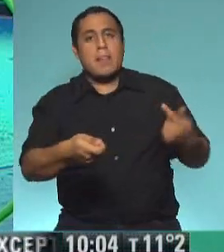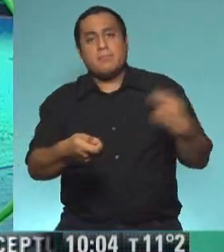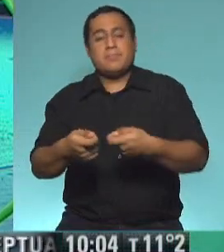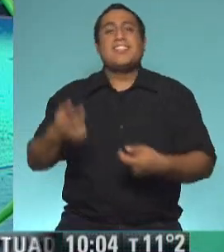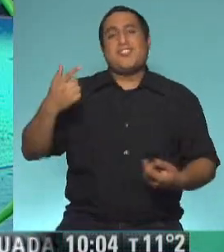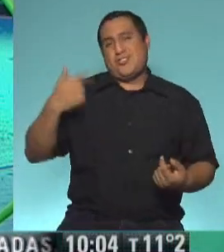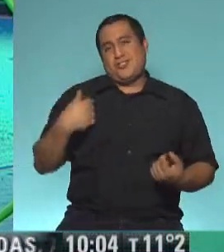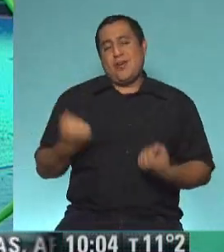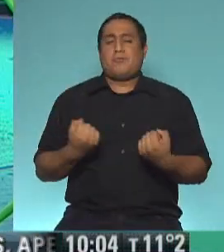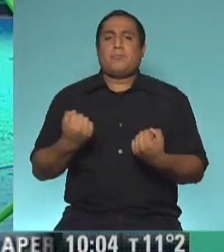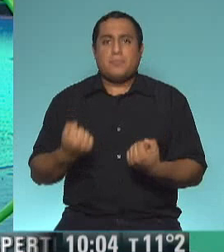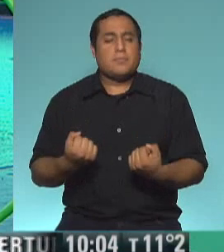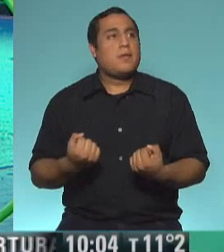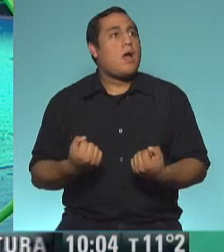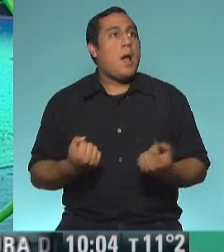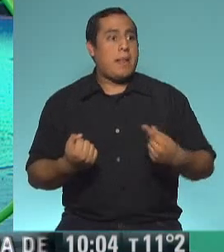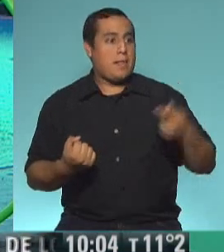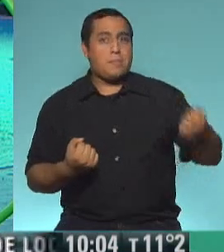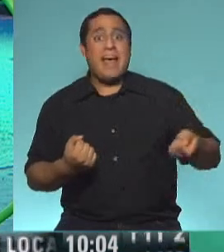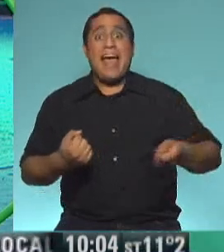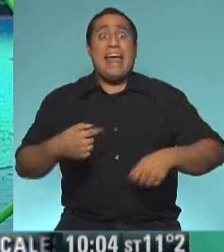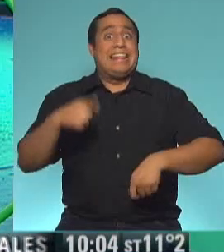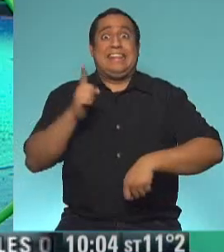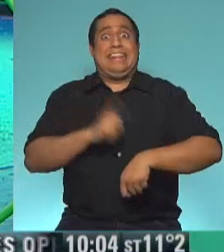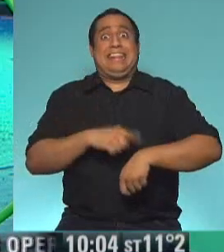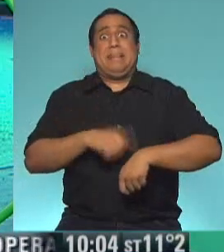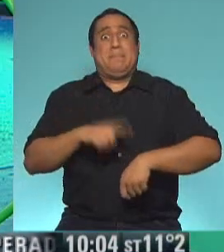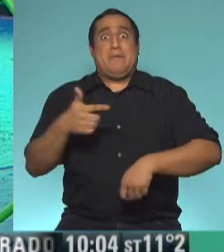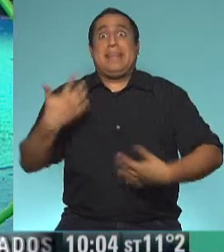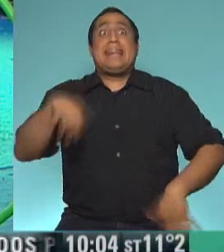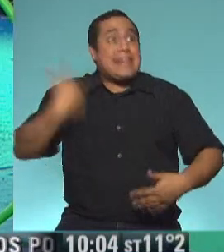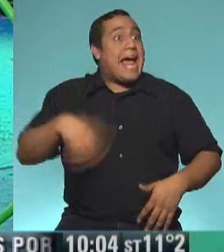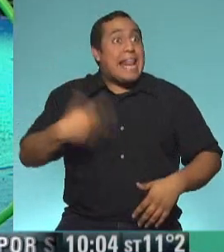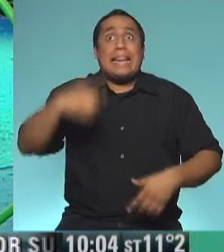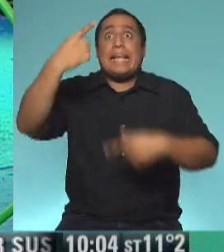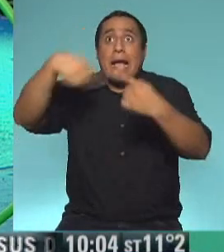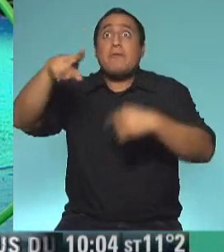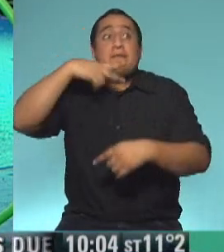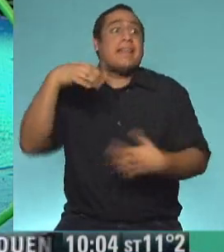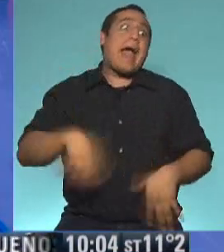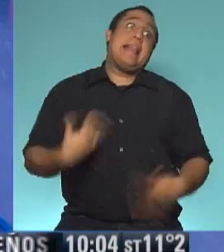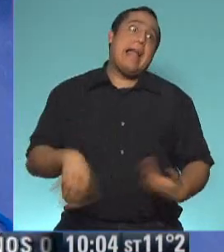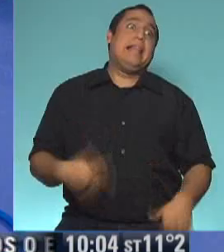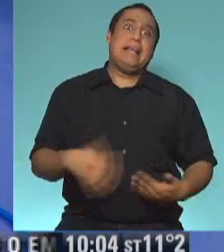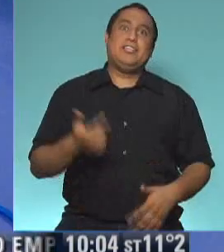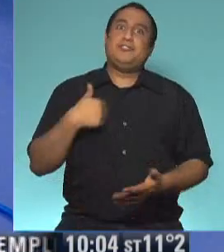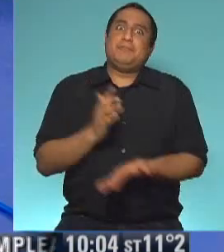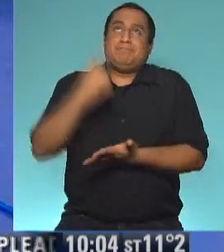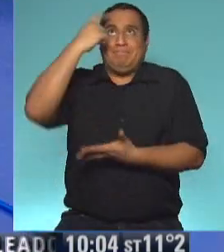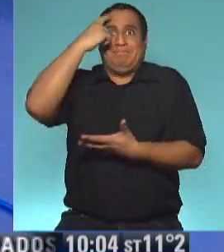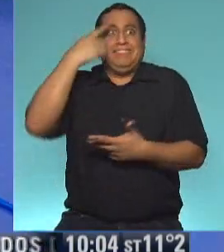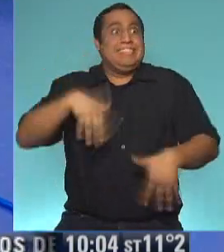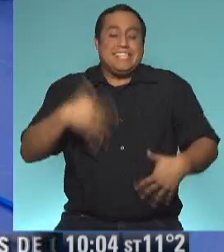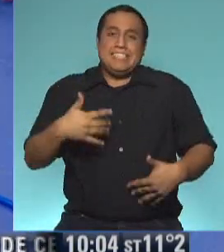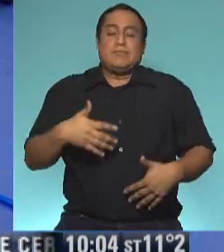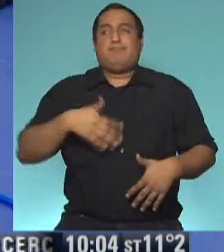les colaboro, pero hay algunos que no tienen el tiempo del semáforo. Estén en la mitad, digo, sí. Apúrate que se van los autos, apúrate. Que no te va a quedar plata. A veces se van los autos,